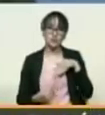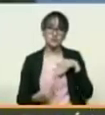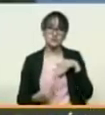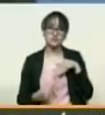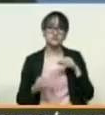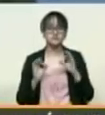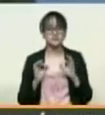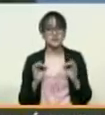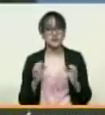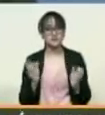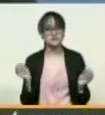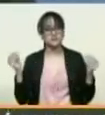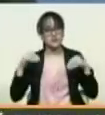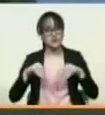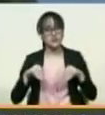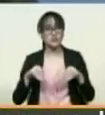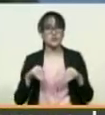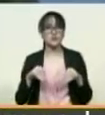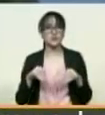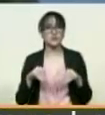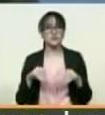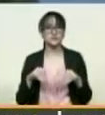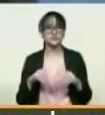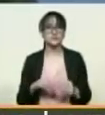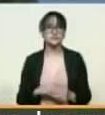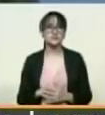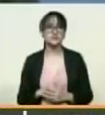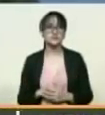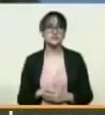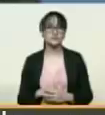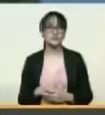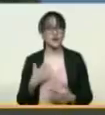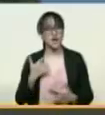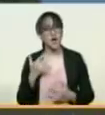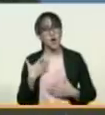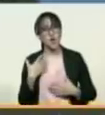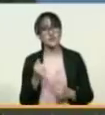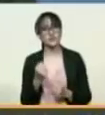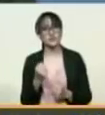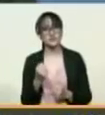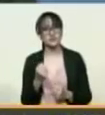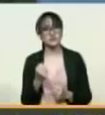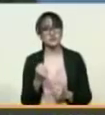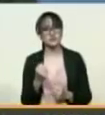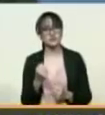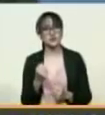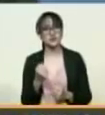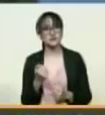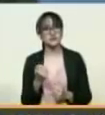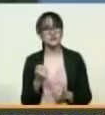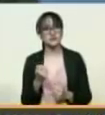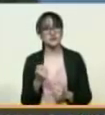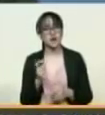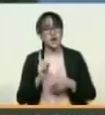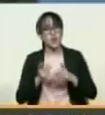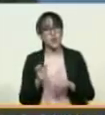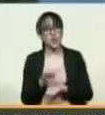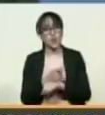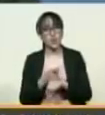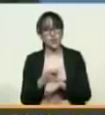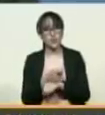el consenso y el encuentro. Y nosotros tenemos confianza en que se va a imponer, incluso en aquellos gobiernos que han